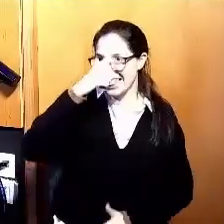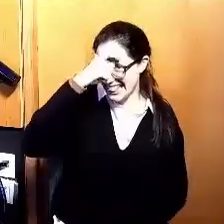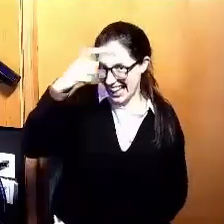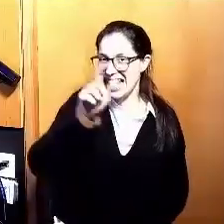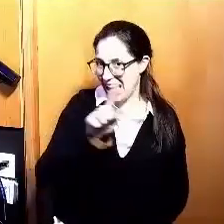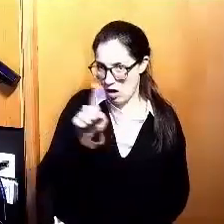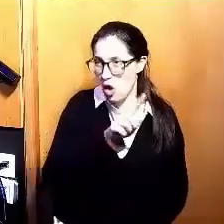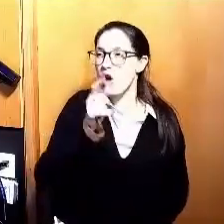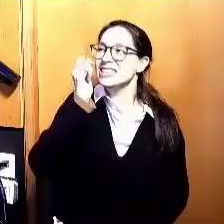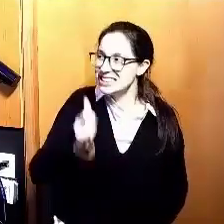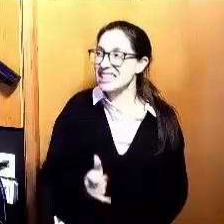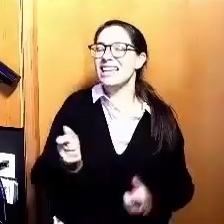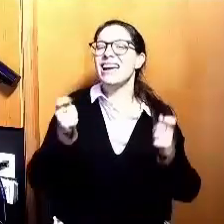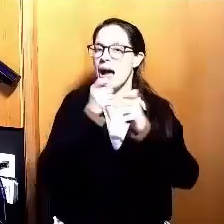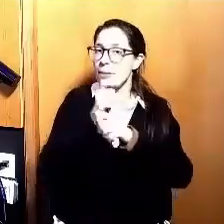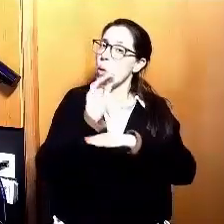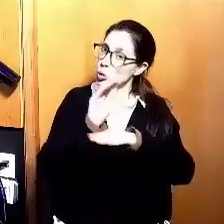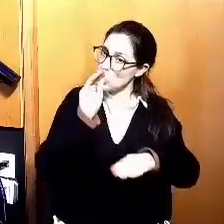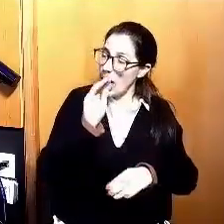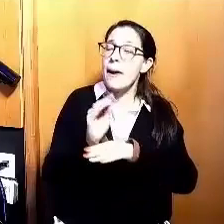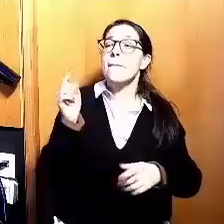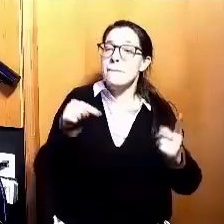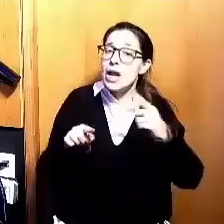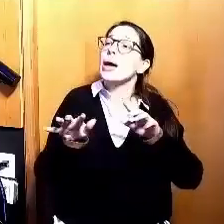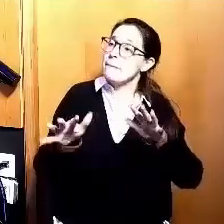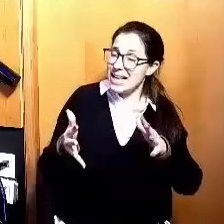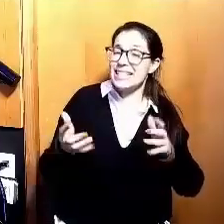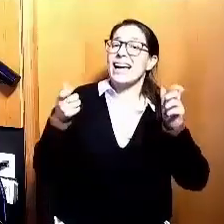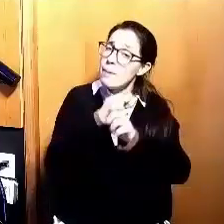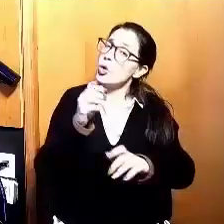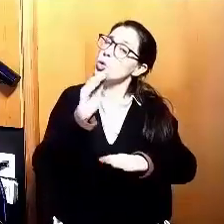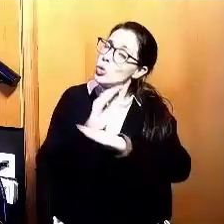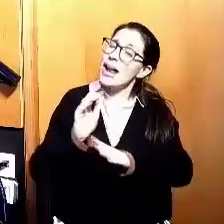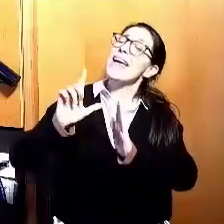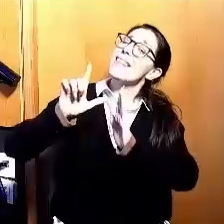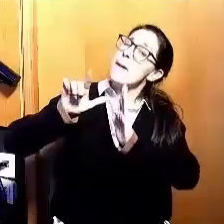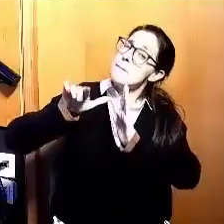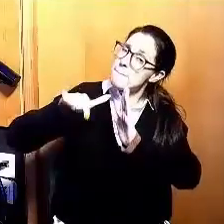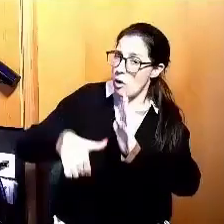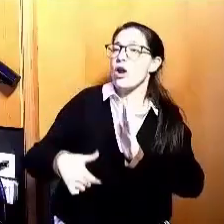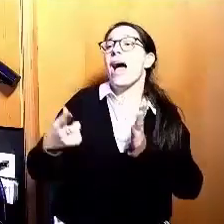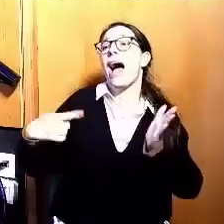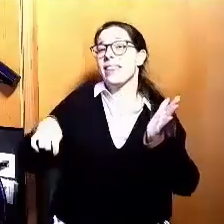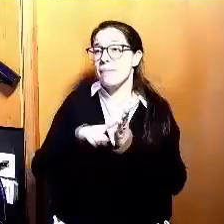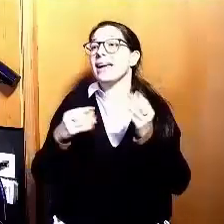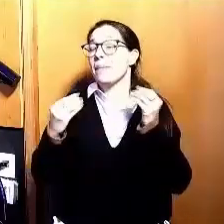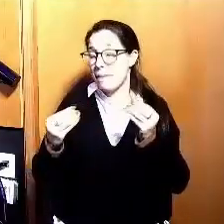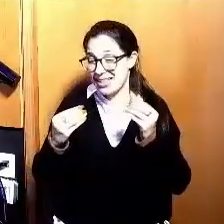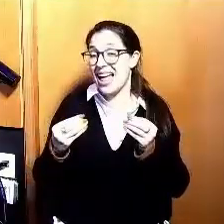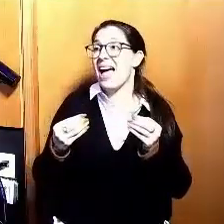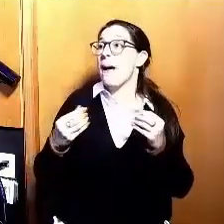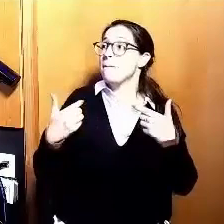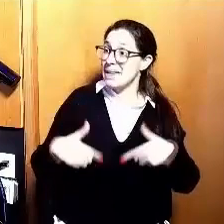cambio cultural. Y los cambios culturales llevan tiempo. Y encima, dentro del gobierno, con los cambios de administración, cambia quizás el equipo, con lo cual hay